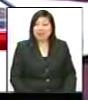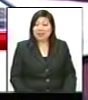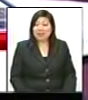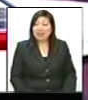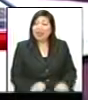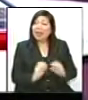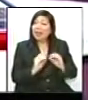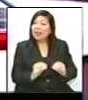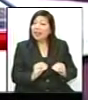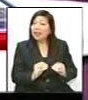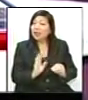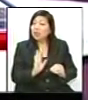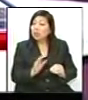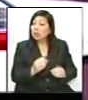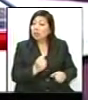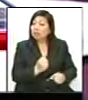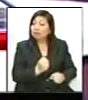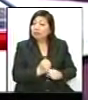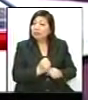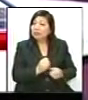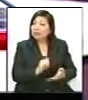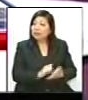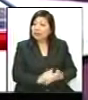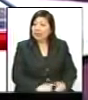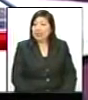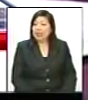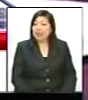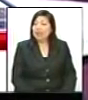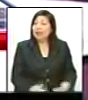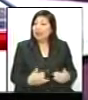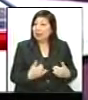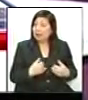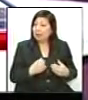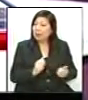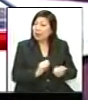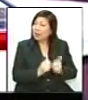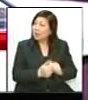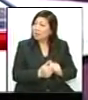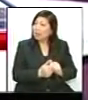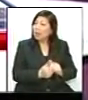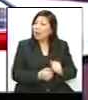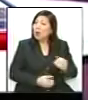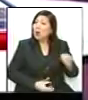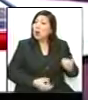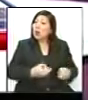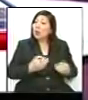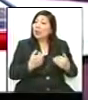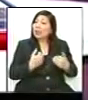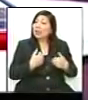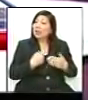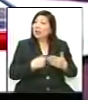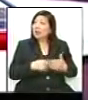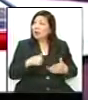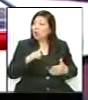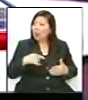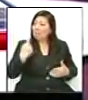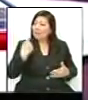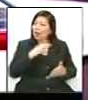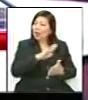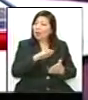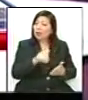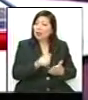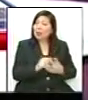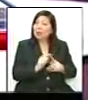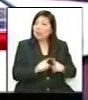a dar su descargo. Creo que estas situaciones tenemos que corregirlas. La justicia tiene que ser igual para todos,